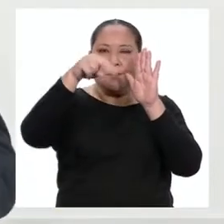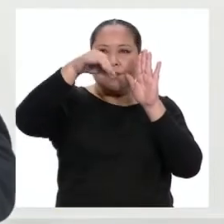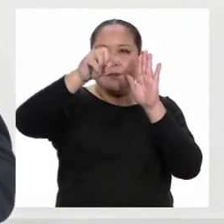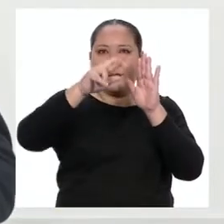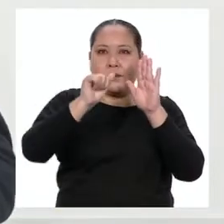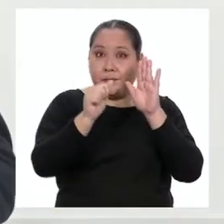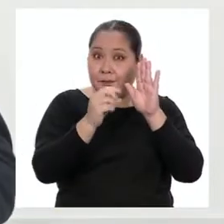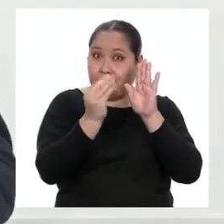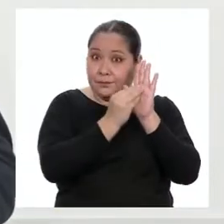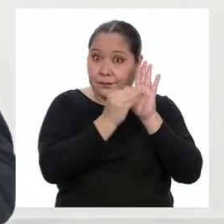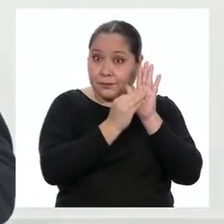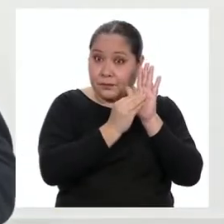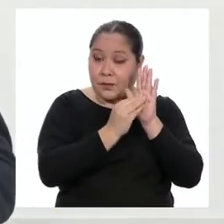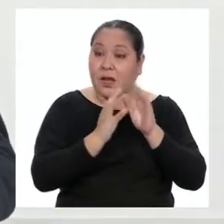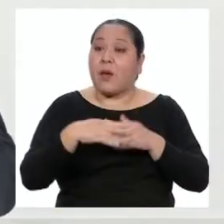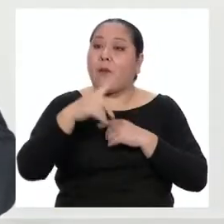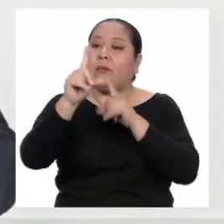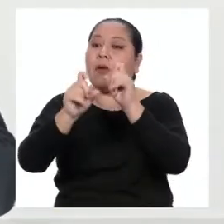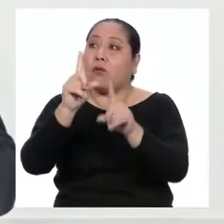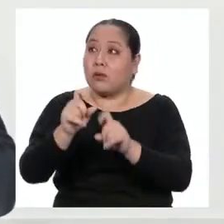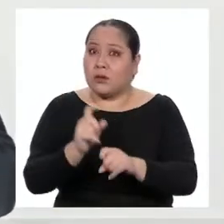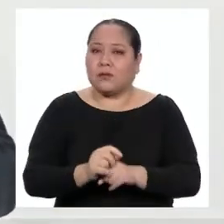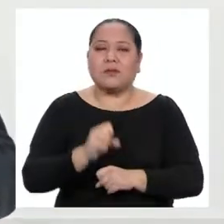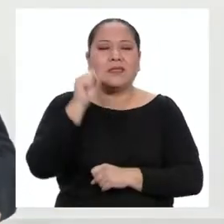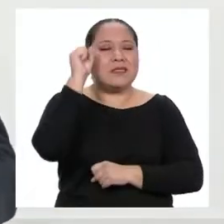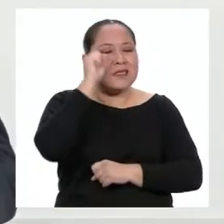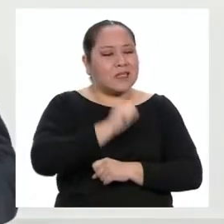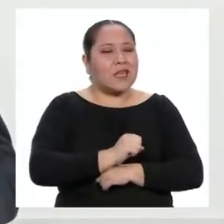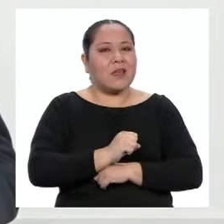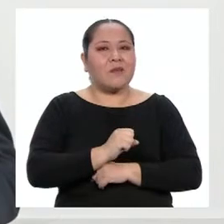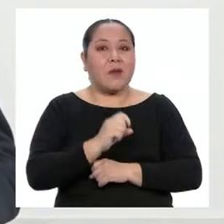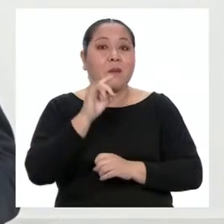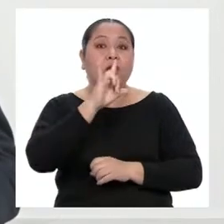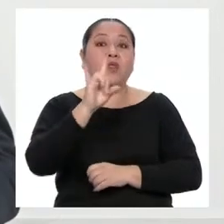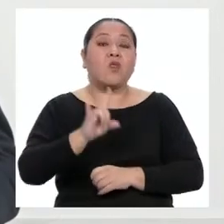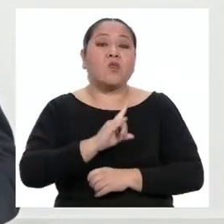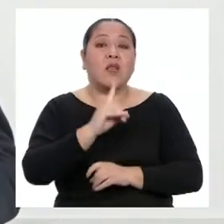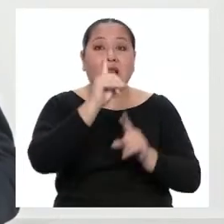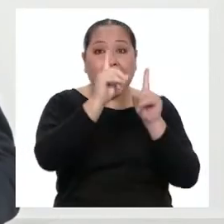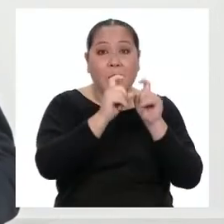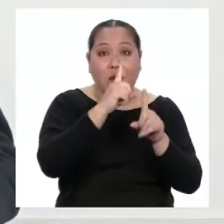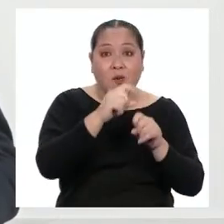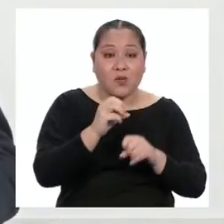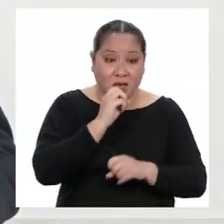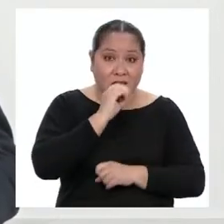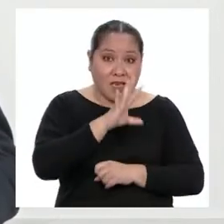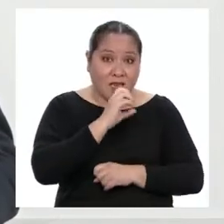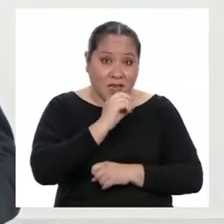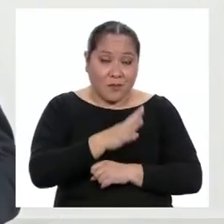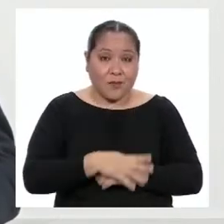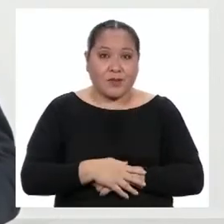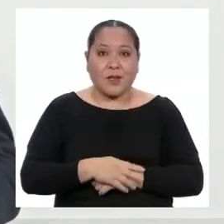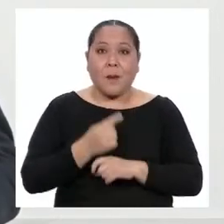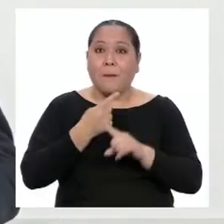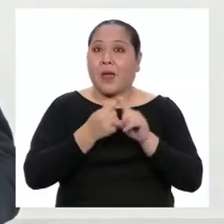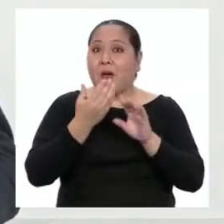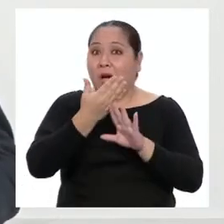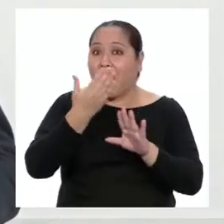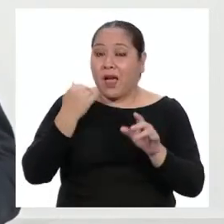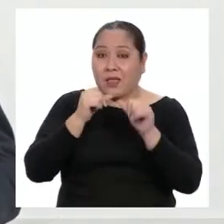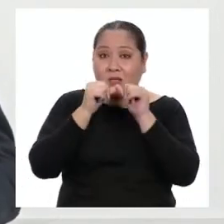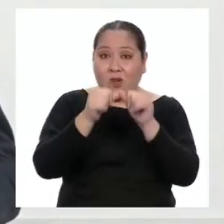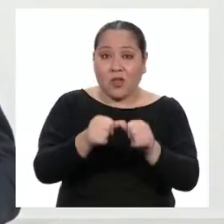Exacto, Rodrigo. Y para ello vamos a trabajar con las preguntas que acabamos de revisar. Pero antes de